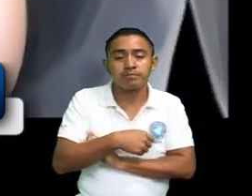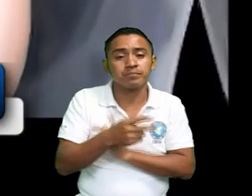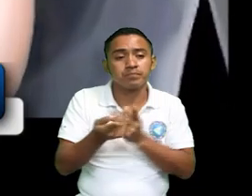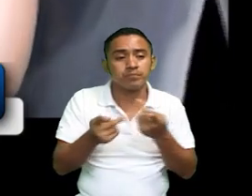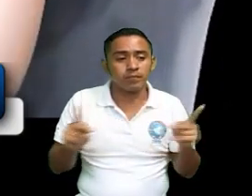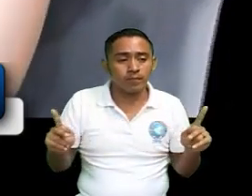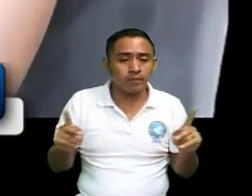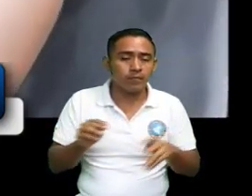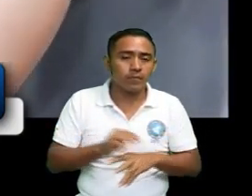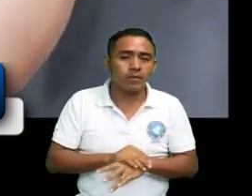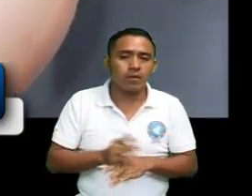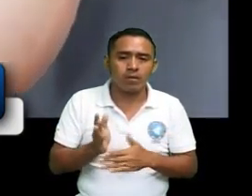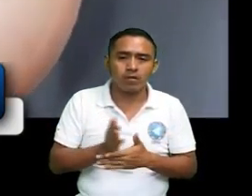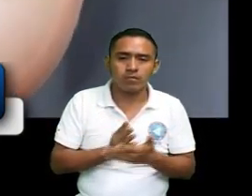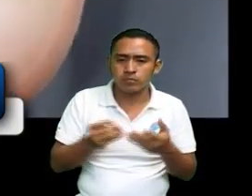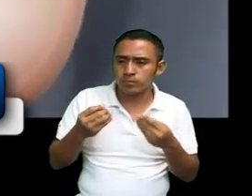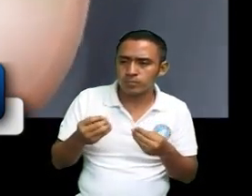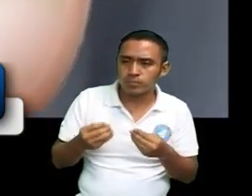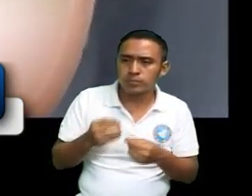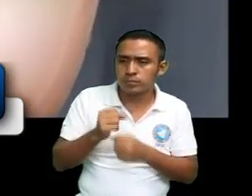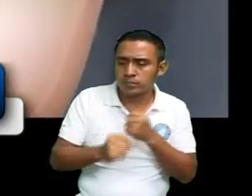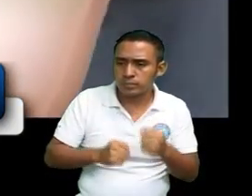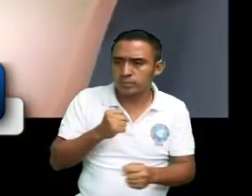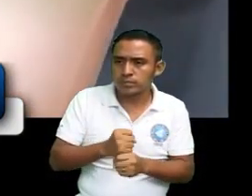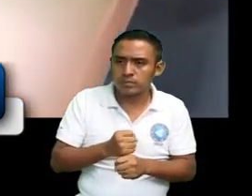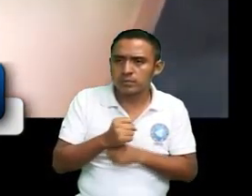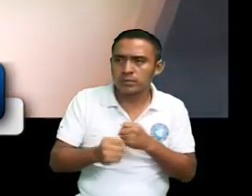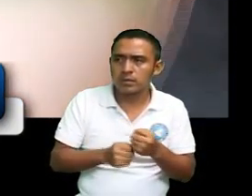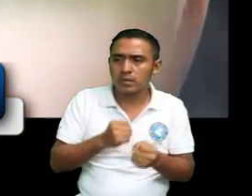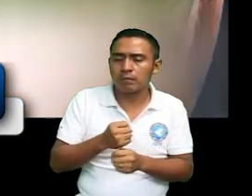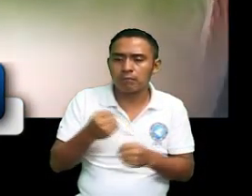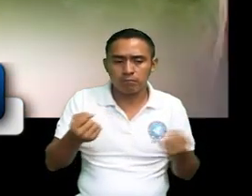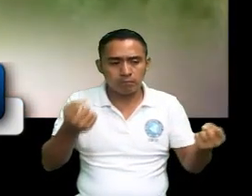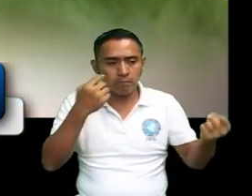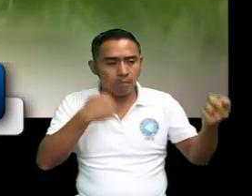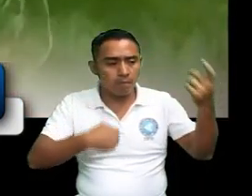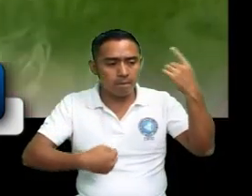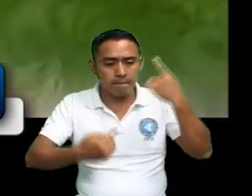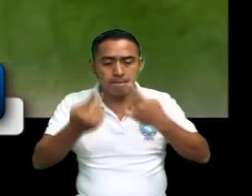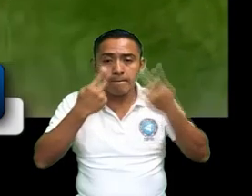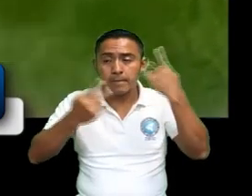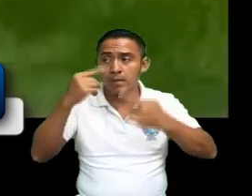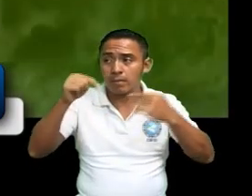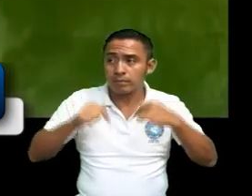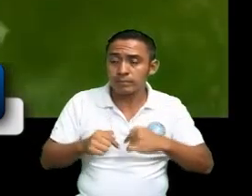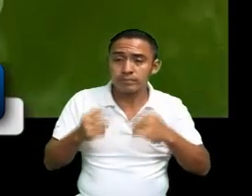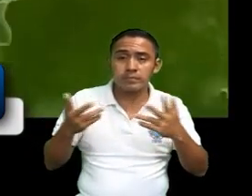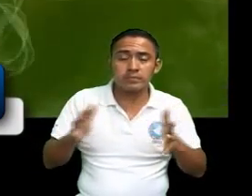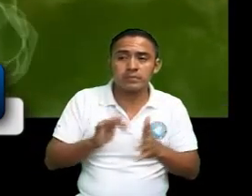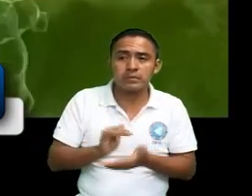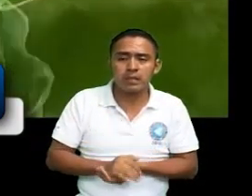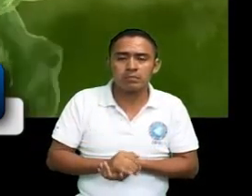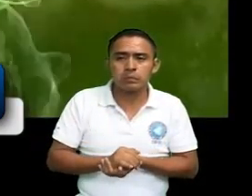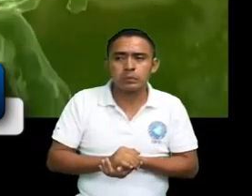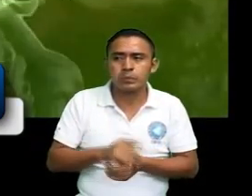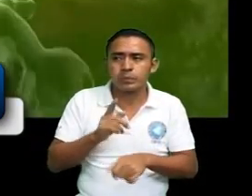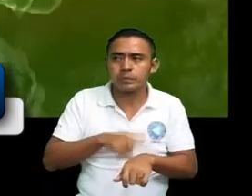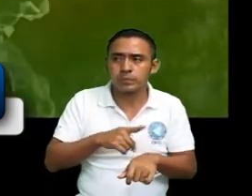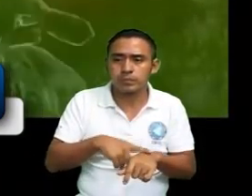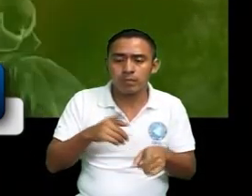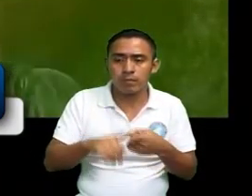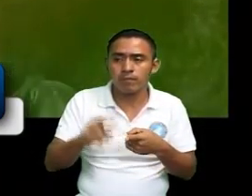que tienen reflujo de muchos años y ya cuando nos visitan, pues ya lógicamente ya son personas que se miran de que además